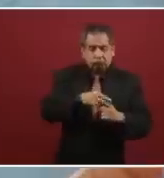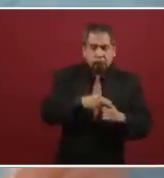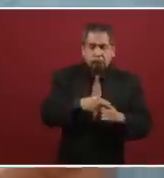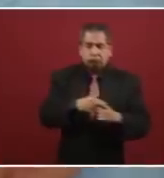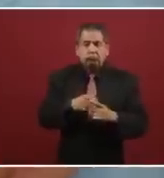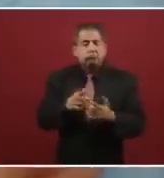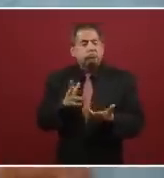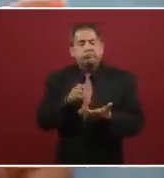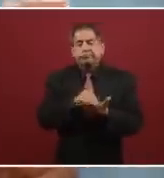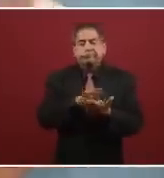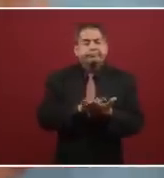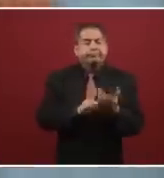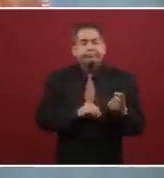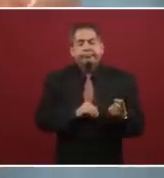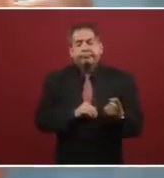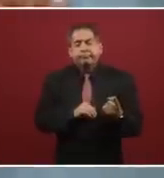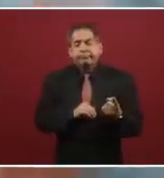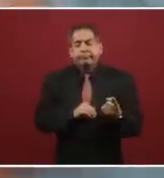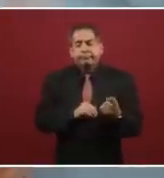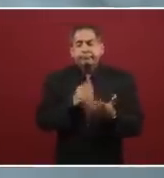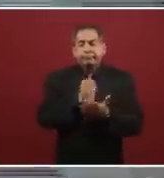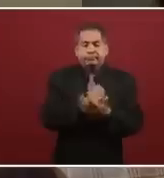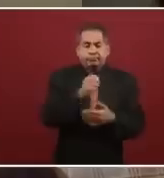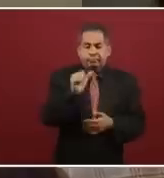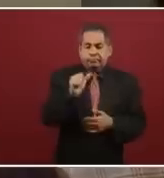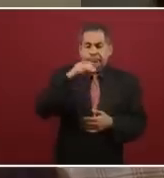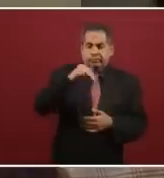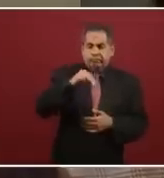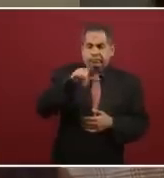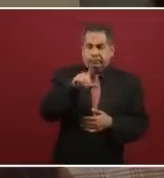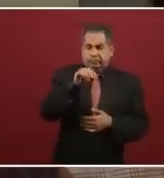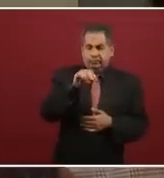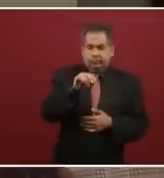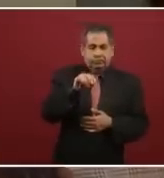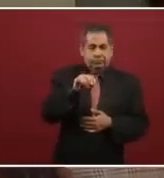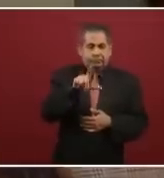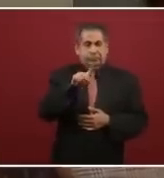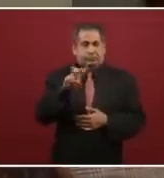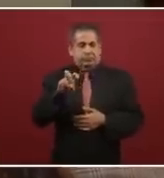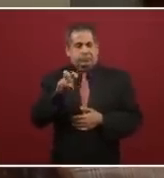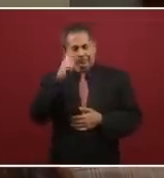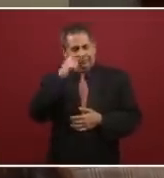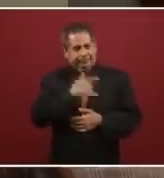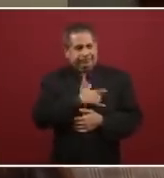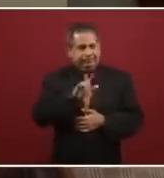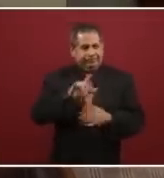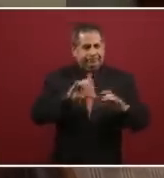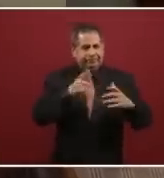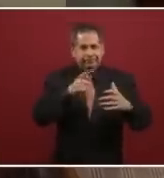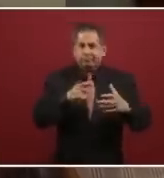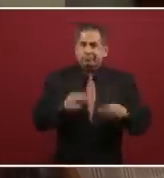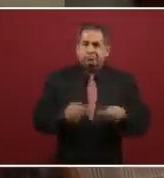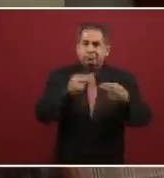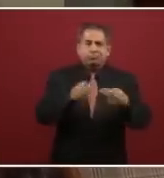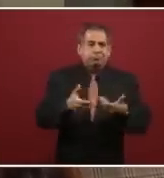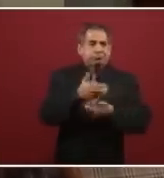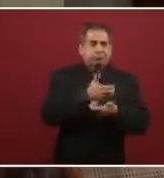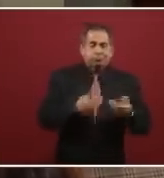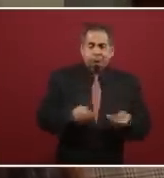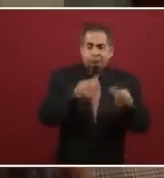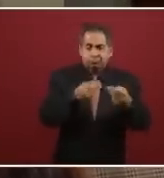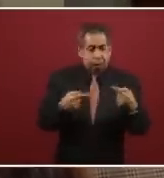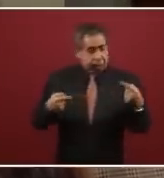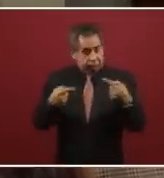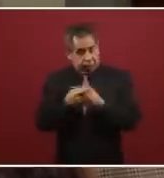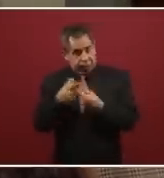registró la marca de AMLOB para poder comercializarla. Esto pues no